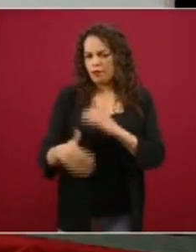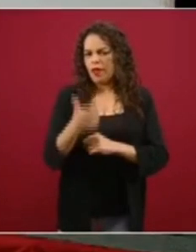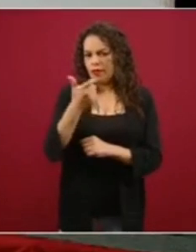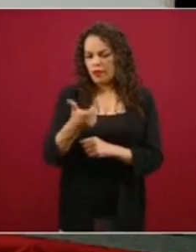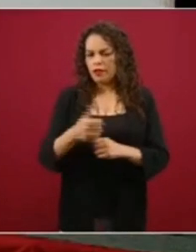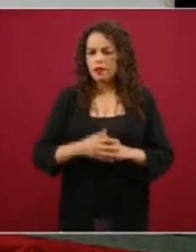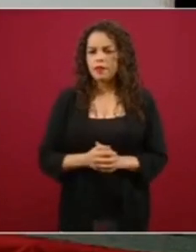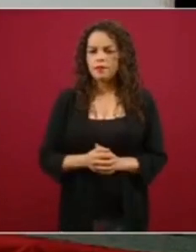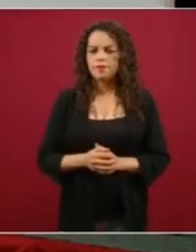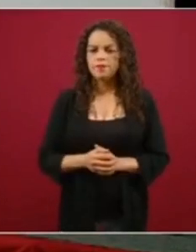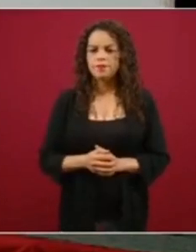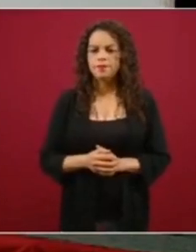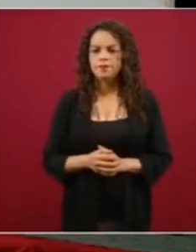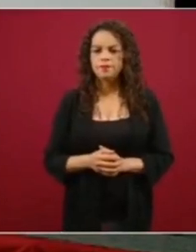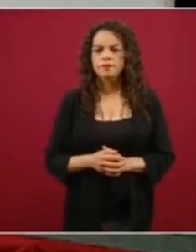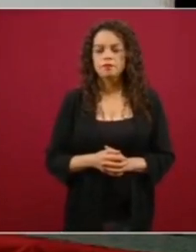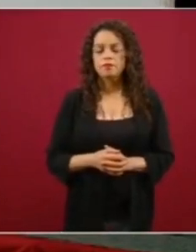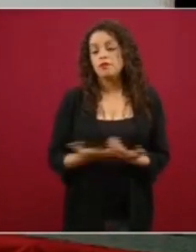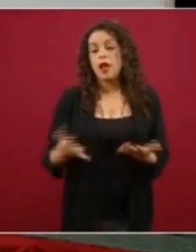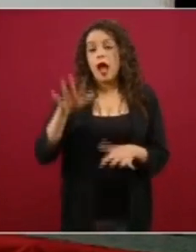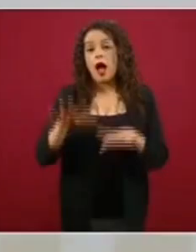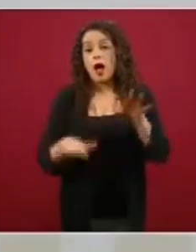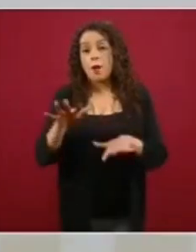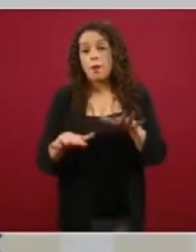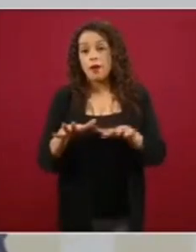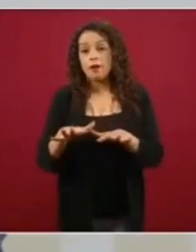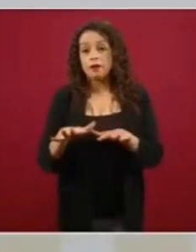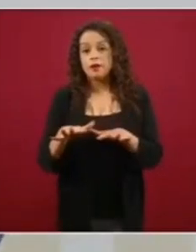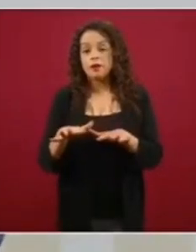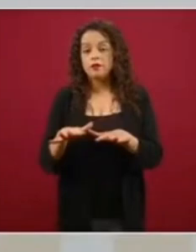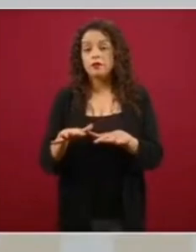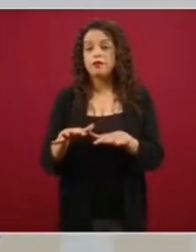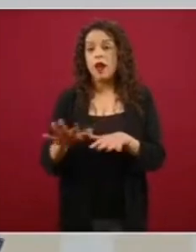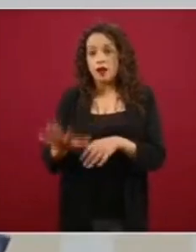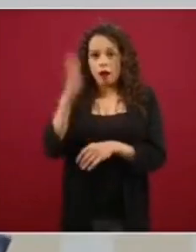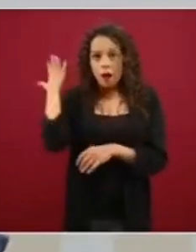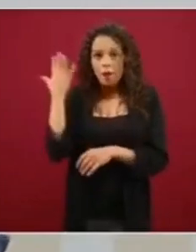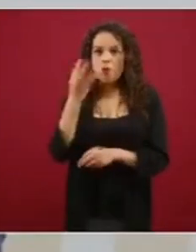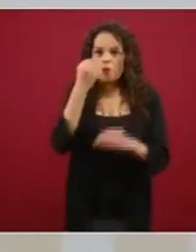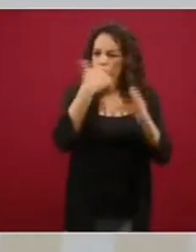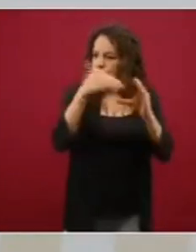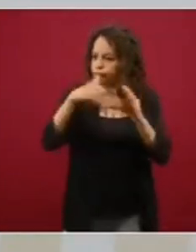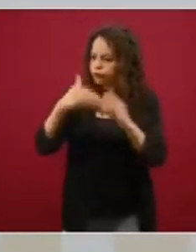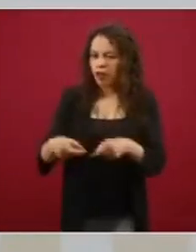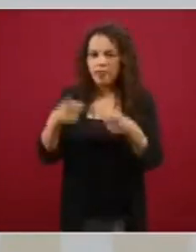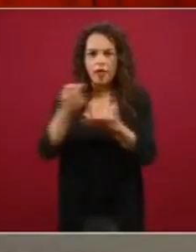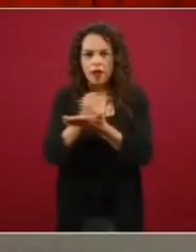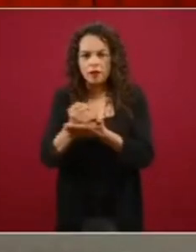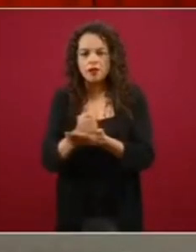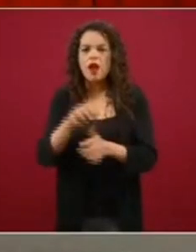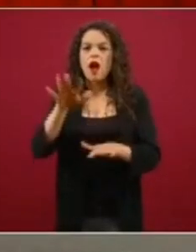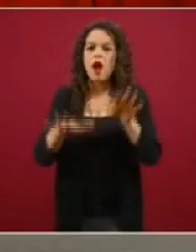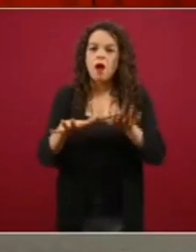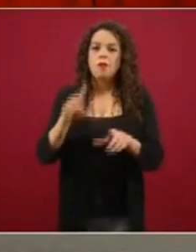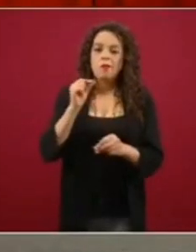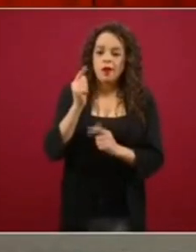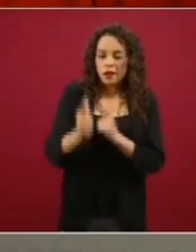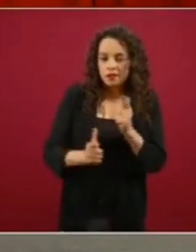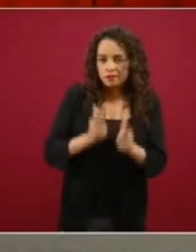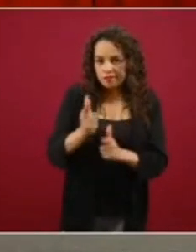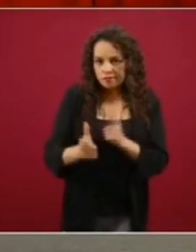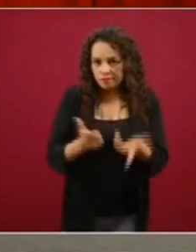se puede alentar, se puede acelerar según por un montón de circunstancias fortuitas. Entonces, el ritmo ha ido creciendo.